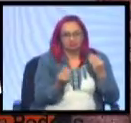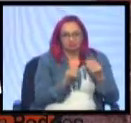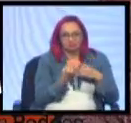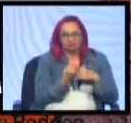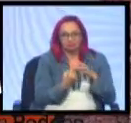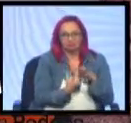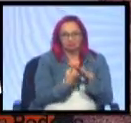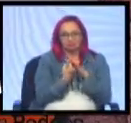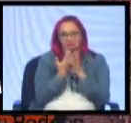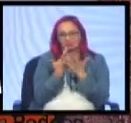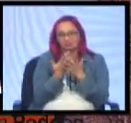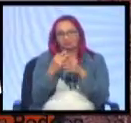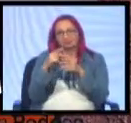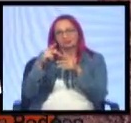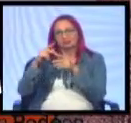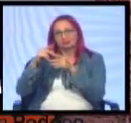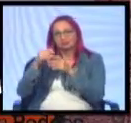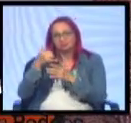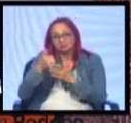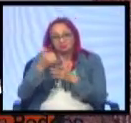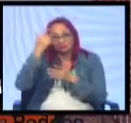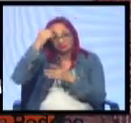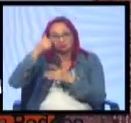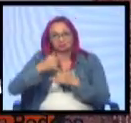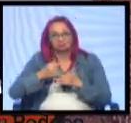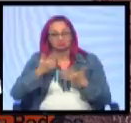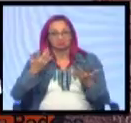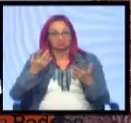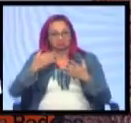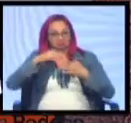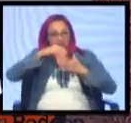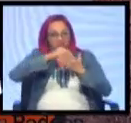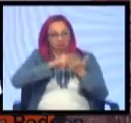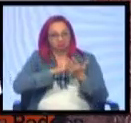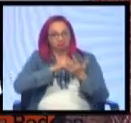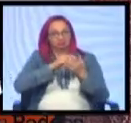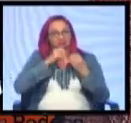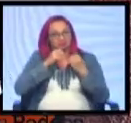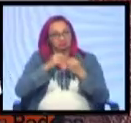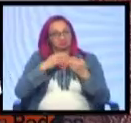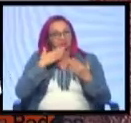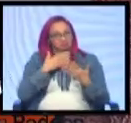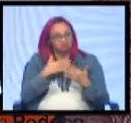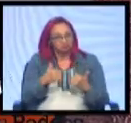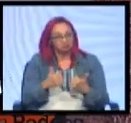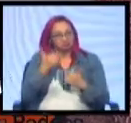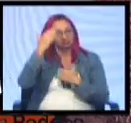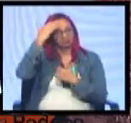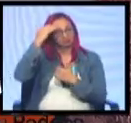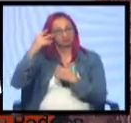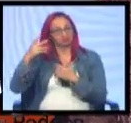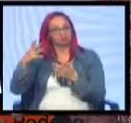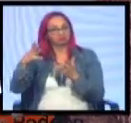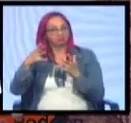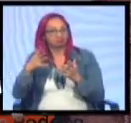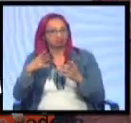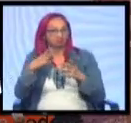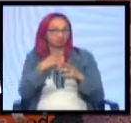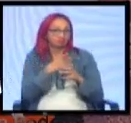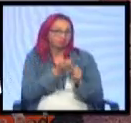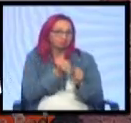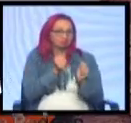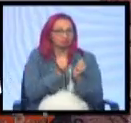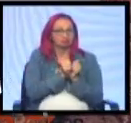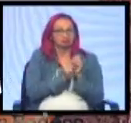gordo navideño y los premios de consolación? Porque los premios que ponemos son muy buenos, porque la gente quiere que